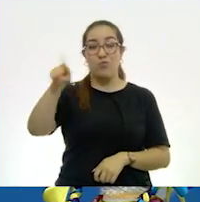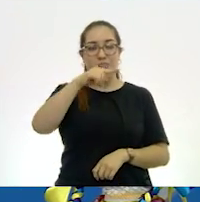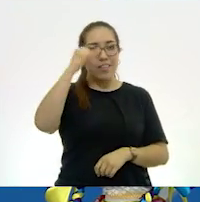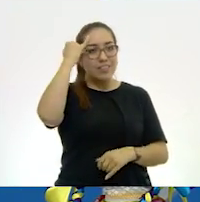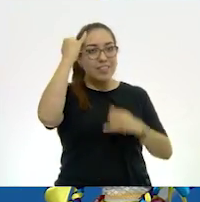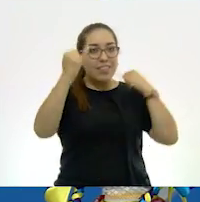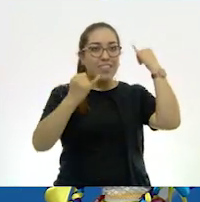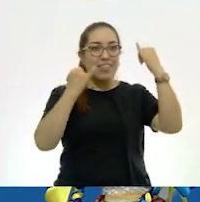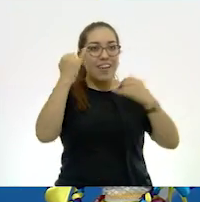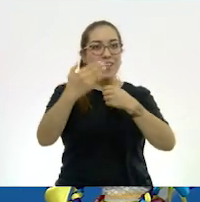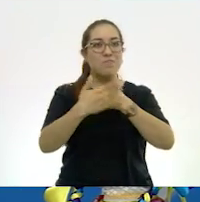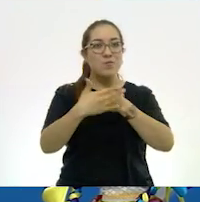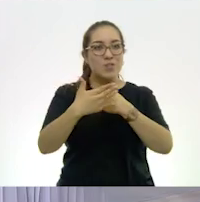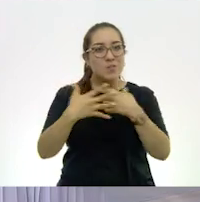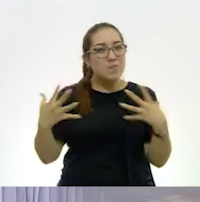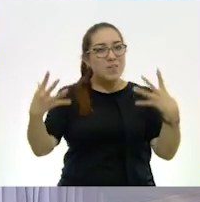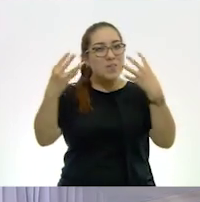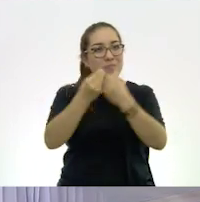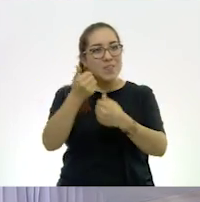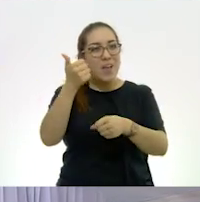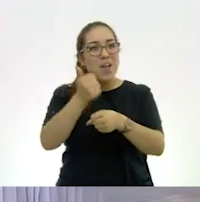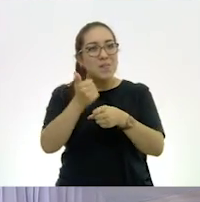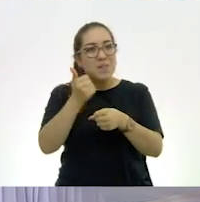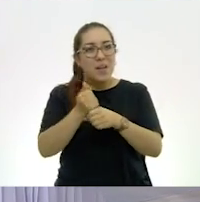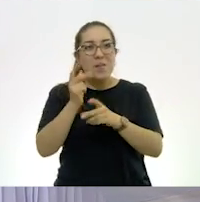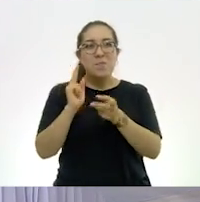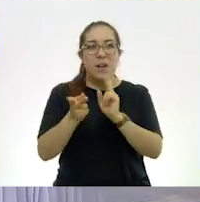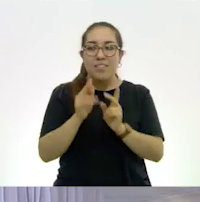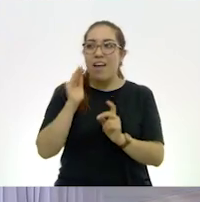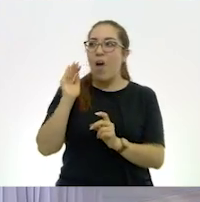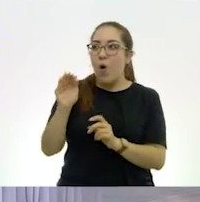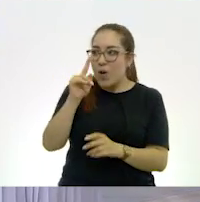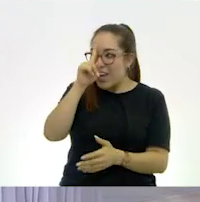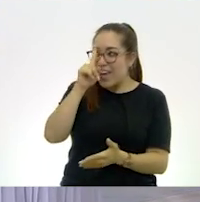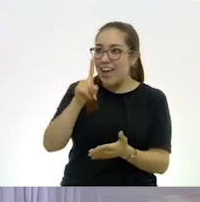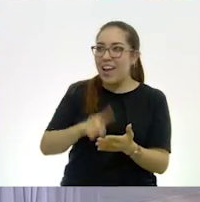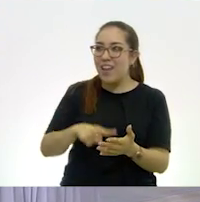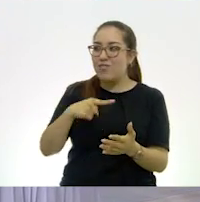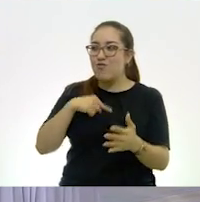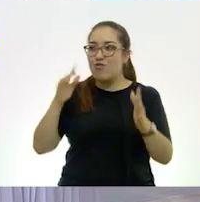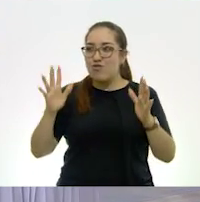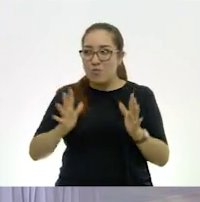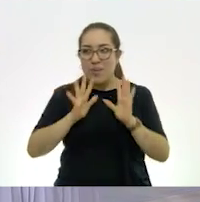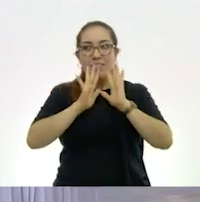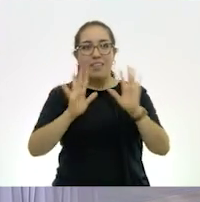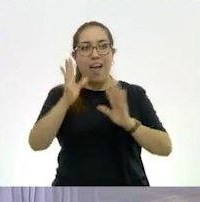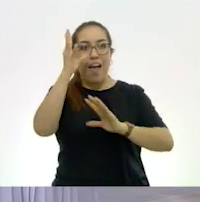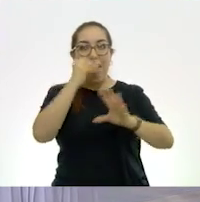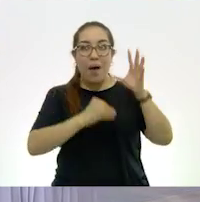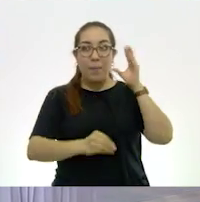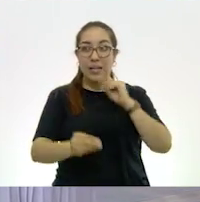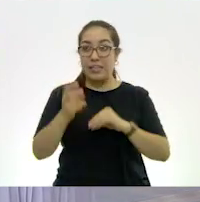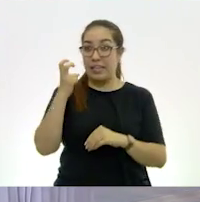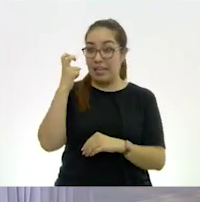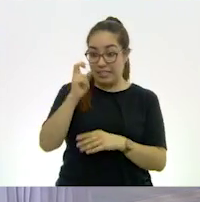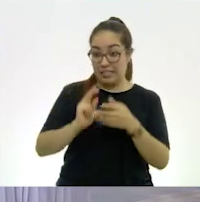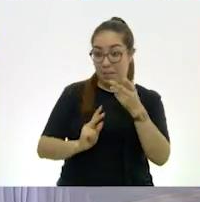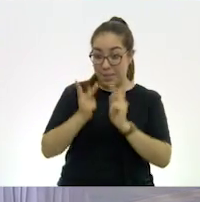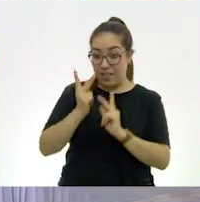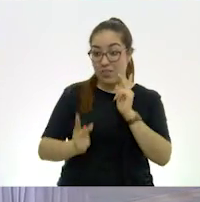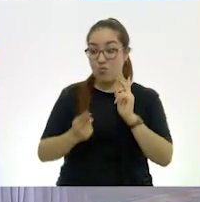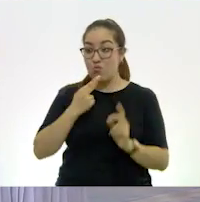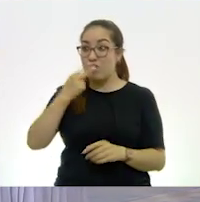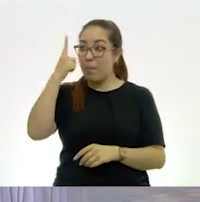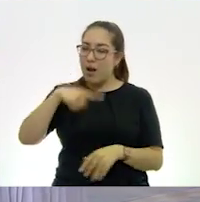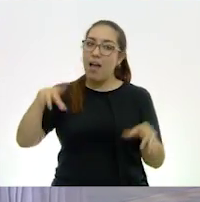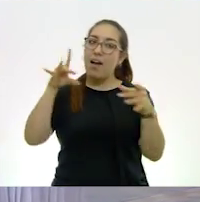muchas ideas para platicar con los abuelos, ¿no? Decir, ah, ¿qué crees? Yo aprendí en Aprende en Casa 2 que esta planta sirve para esto y seguro